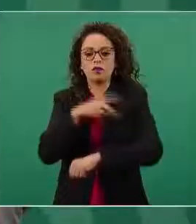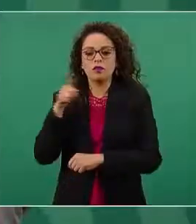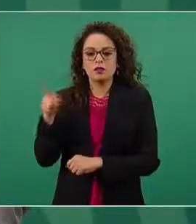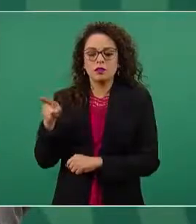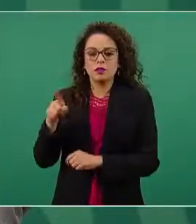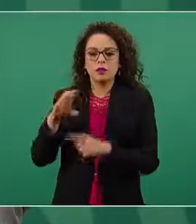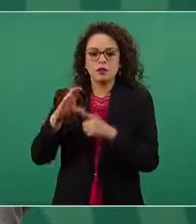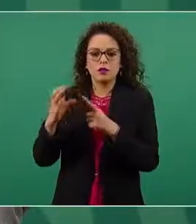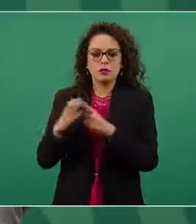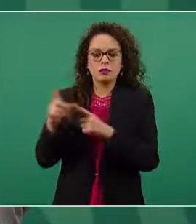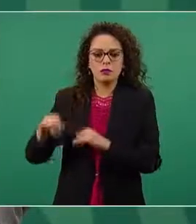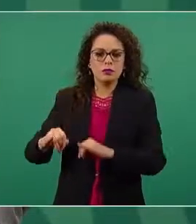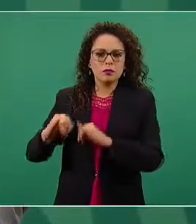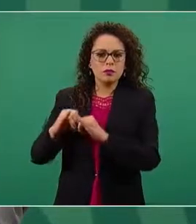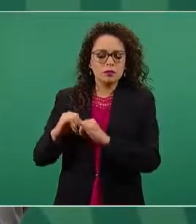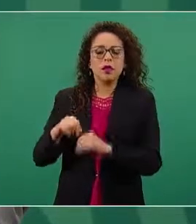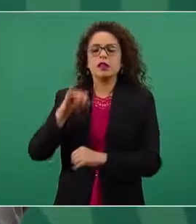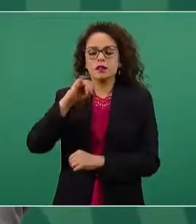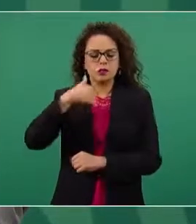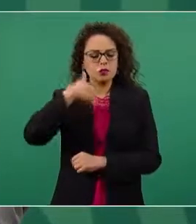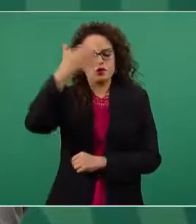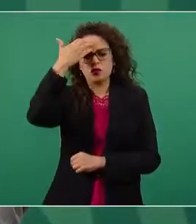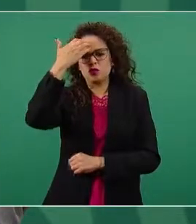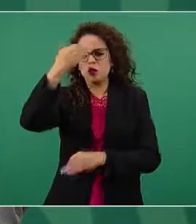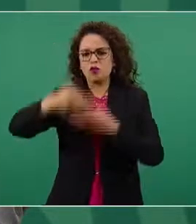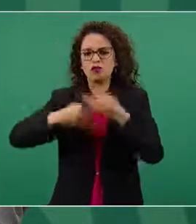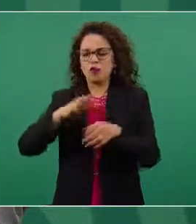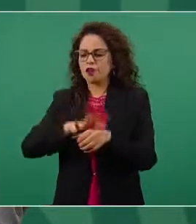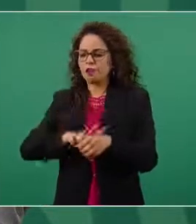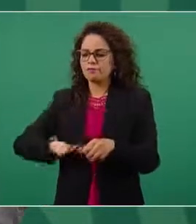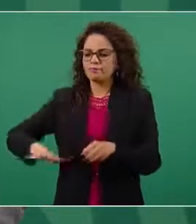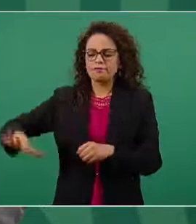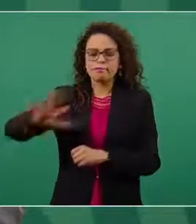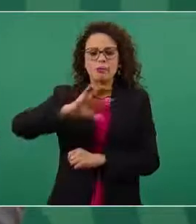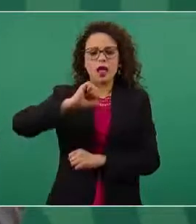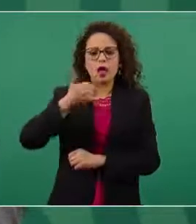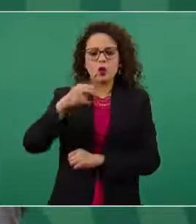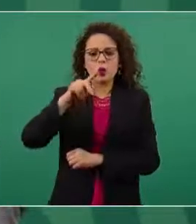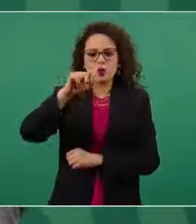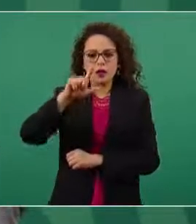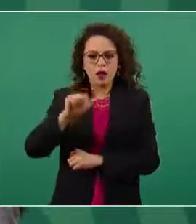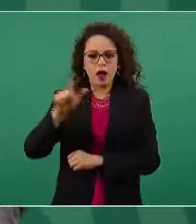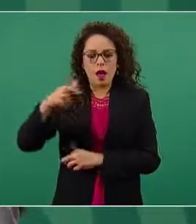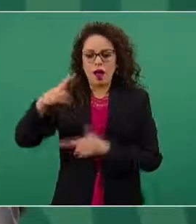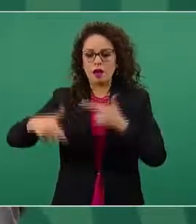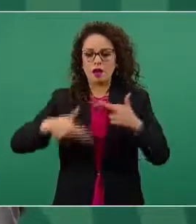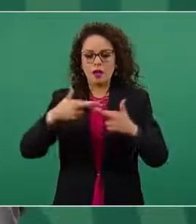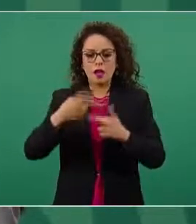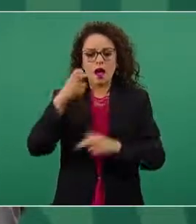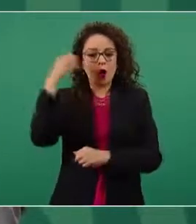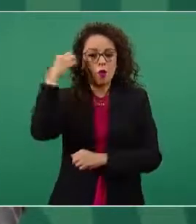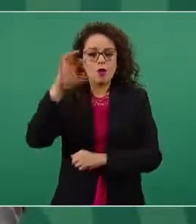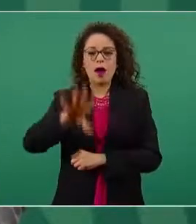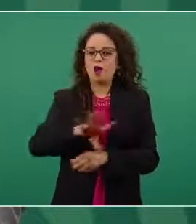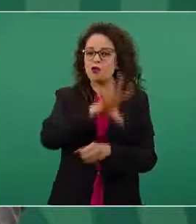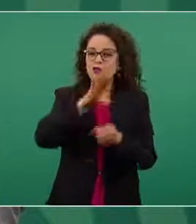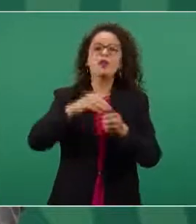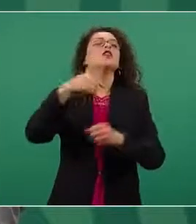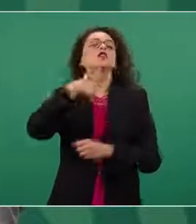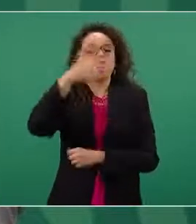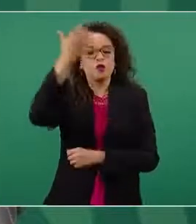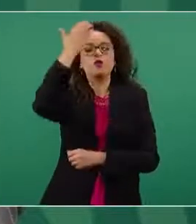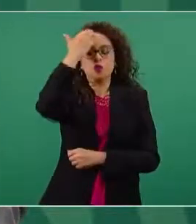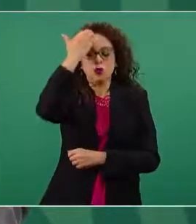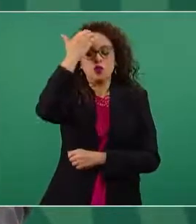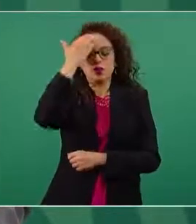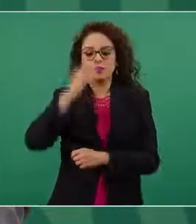conozco Ayutla y conozco toda la región Mije y todo Oaxaca. Y si